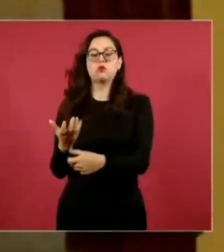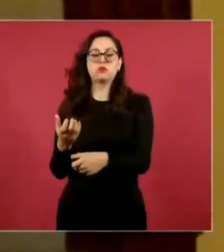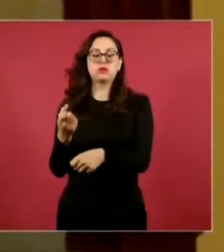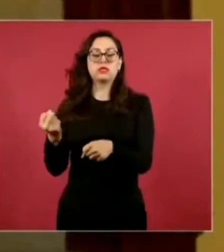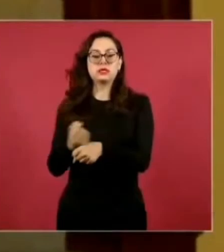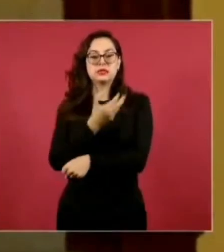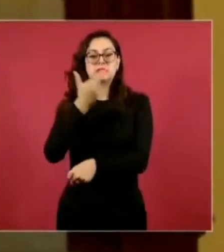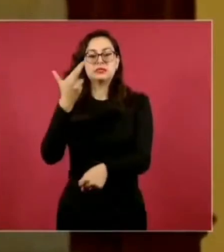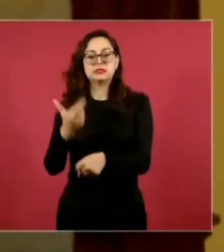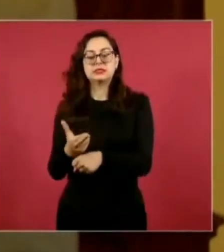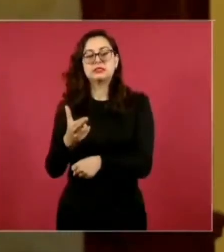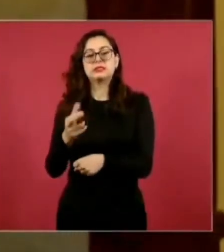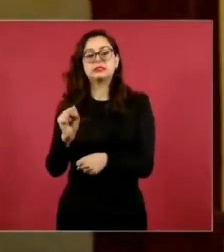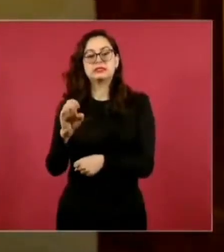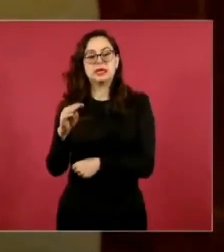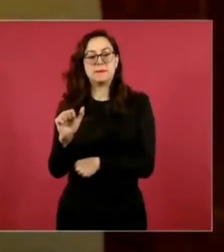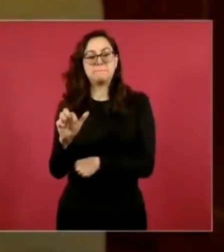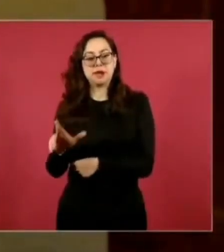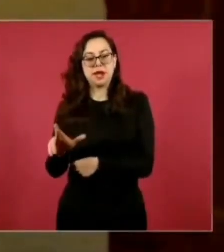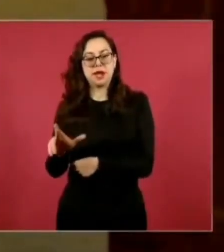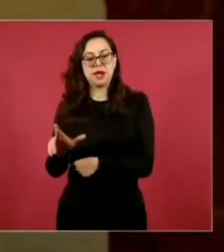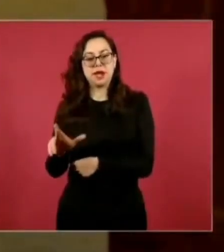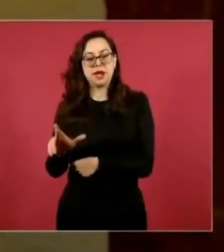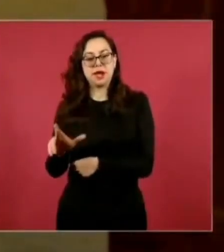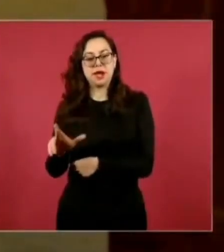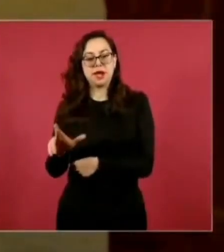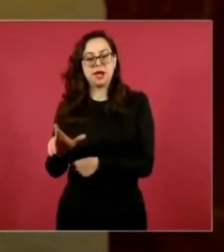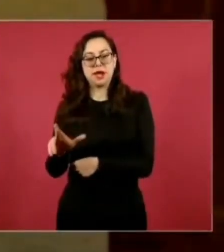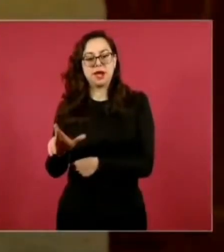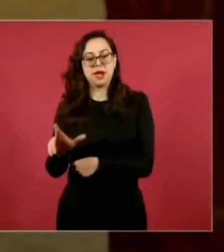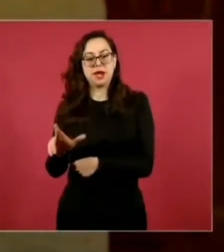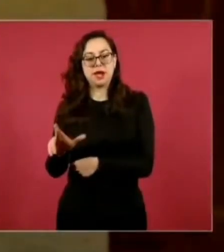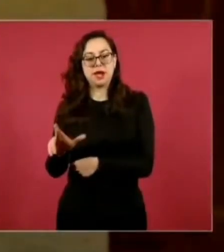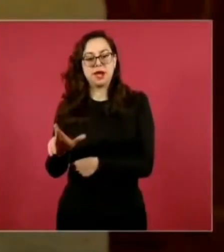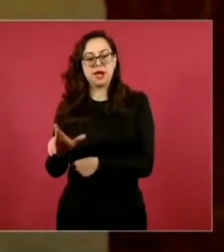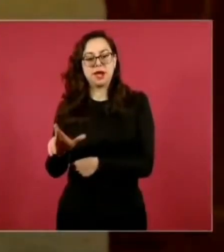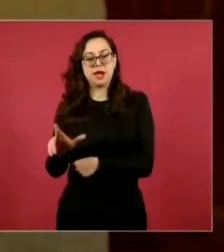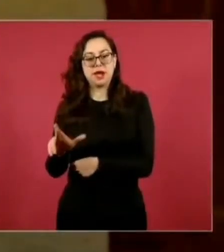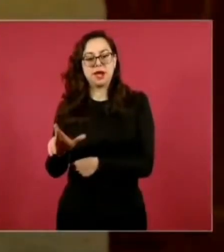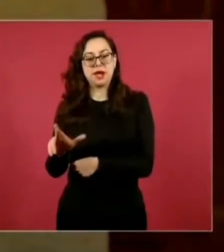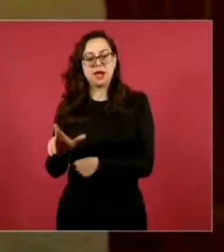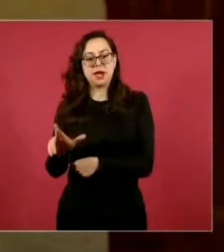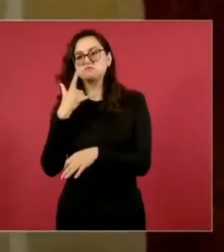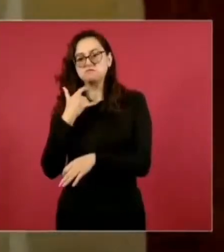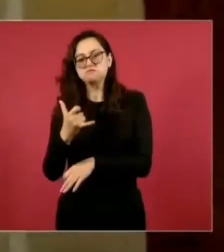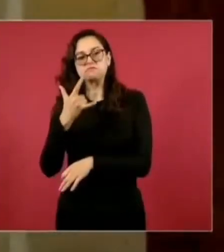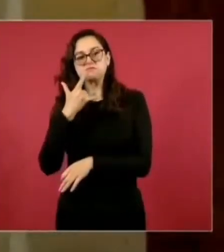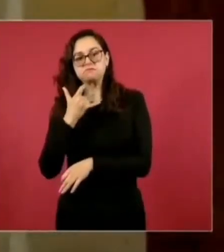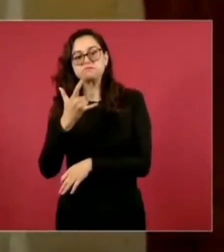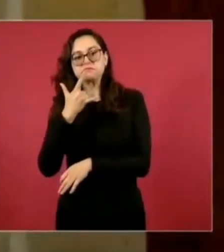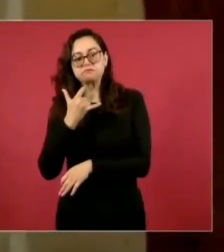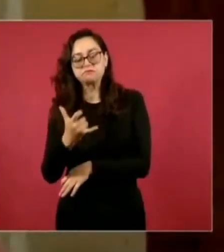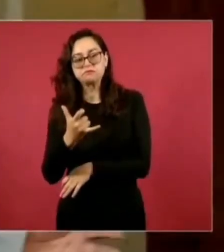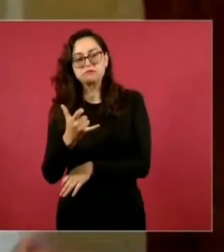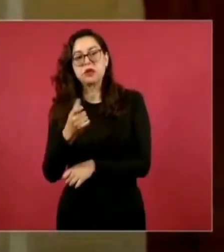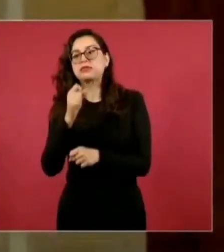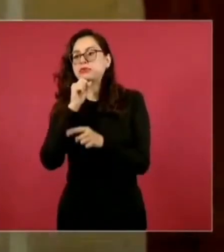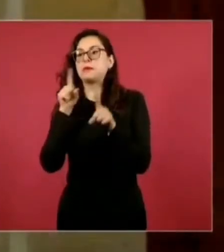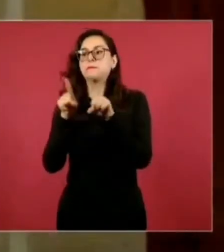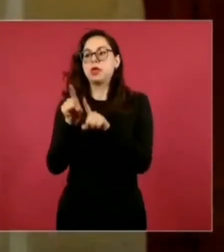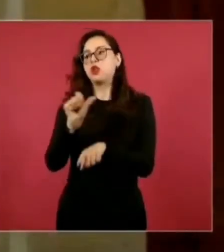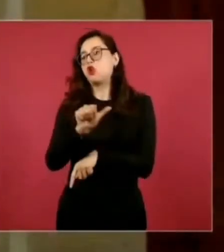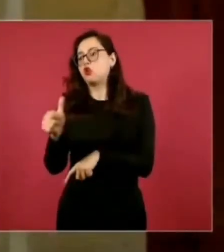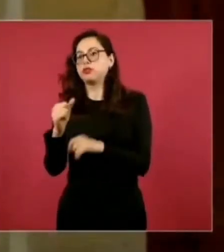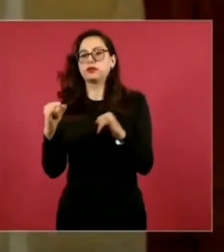secretario de Marina eh este esfuerzo conjunto con e todas las